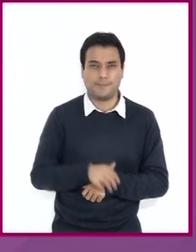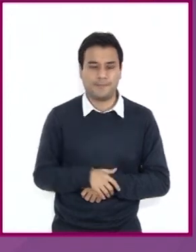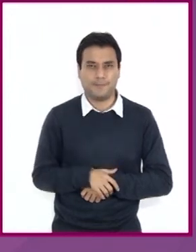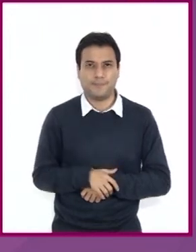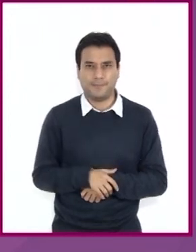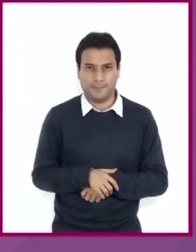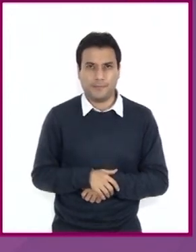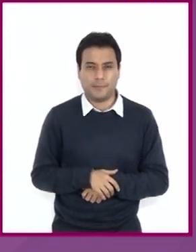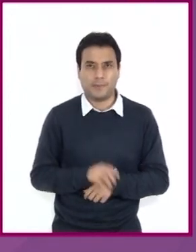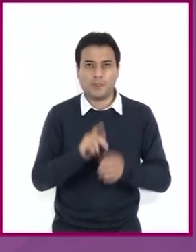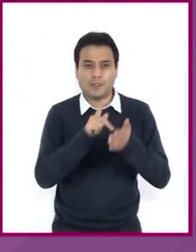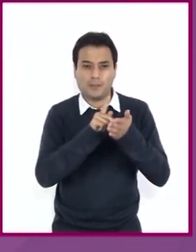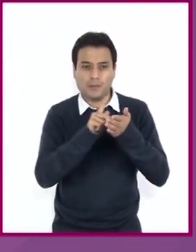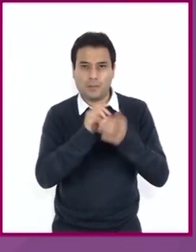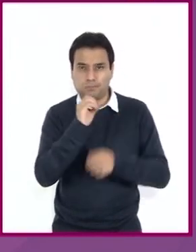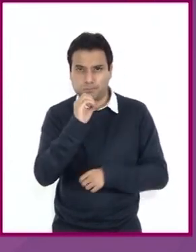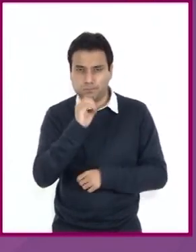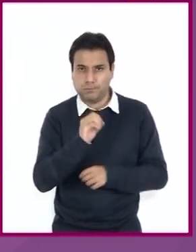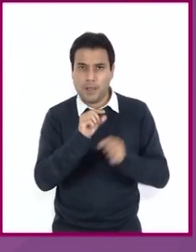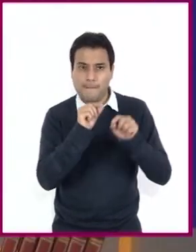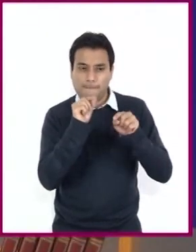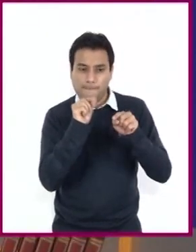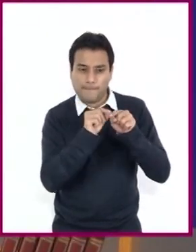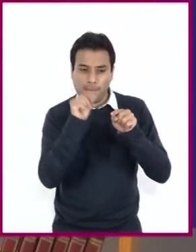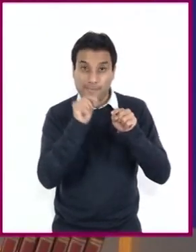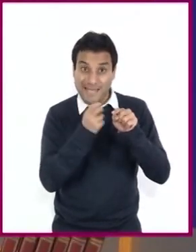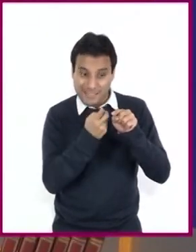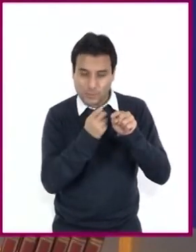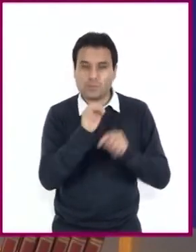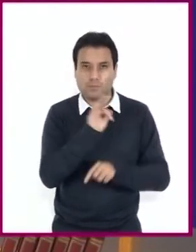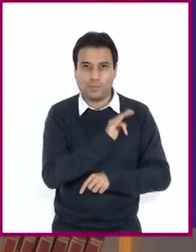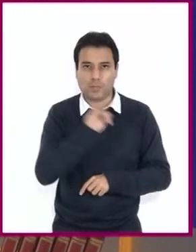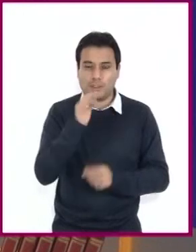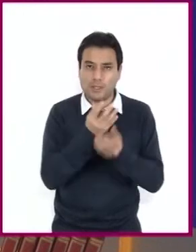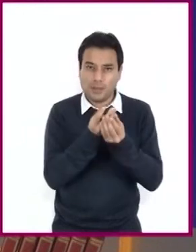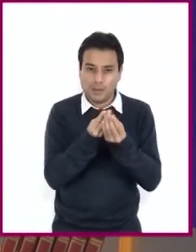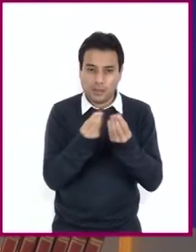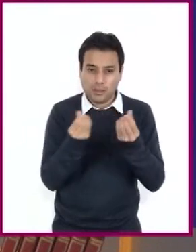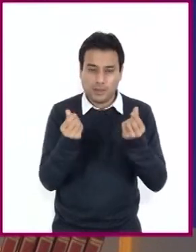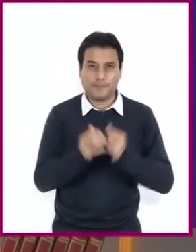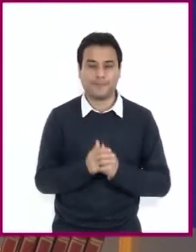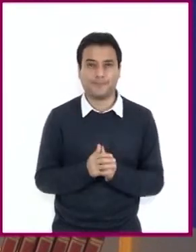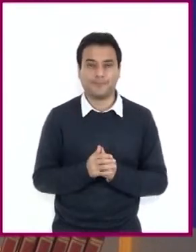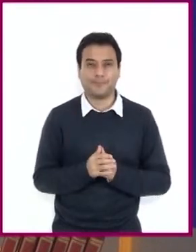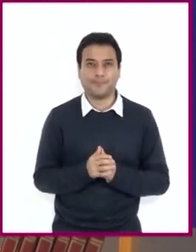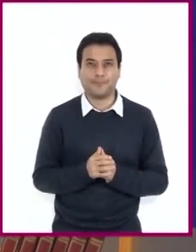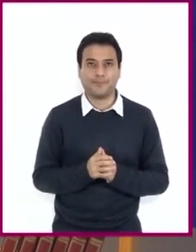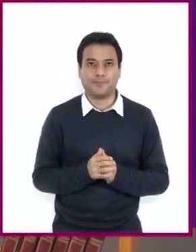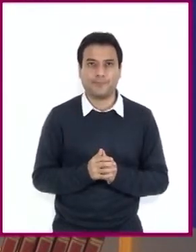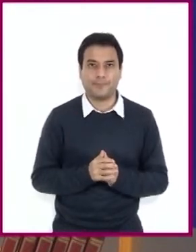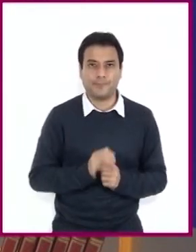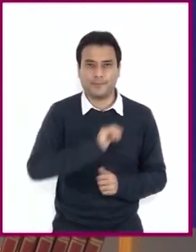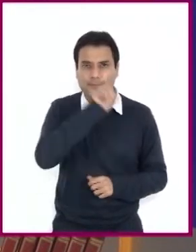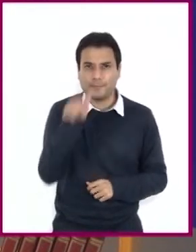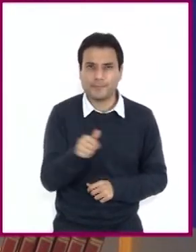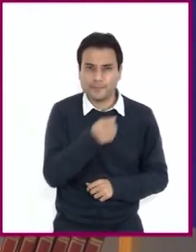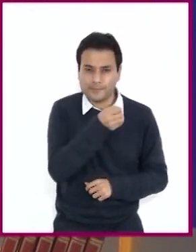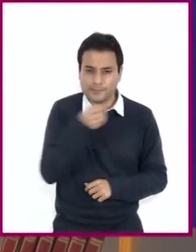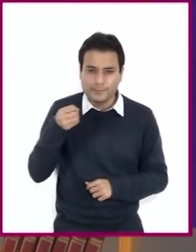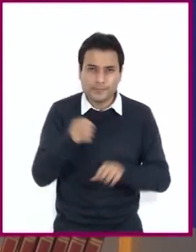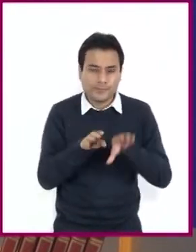son las mezclas que se pueden separar. Pueden continuar con la descripción del procedimiento que